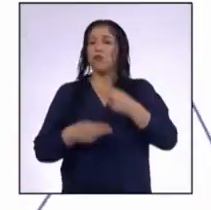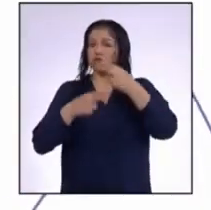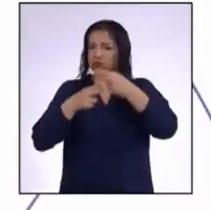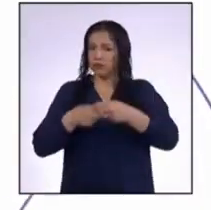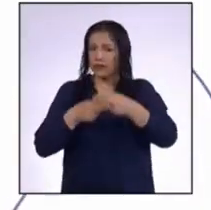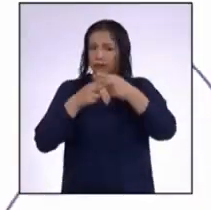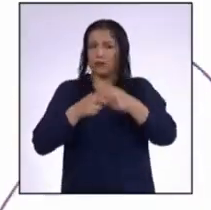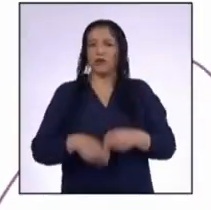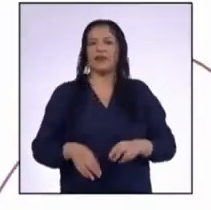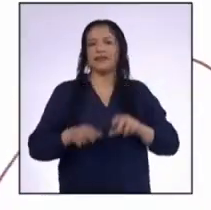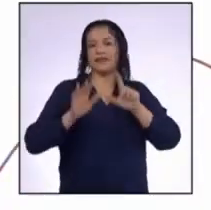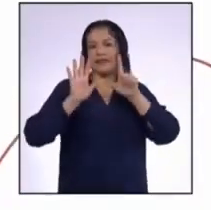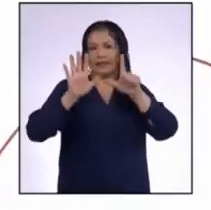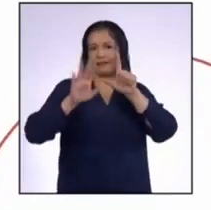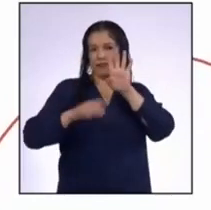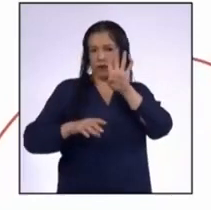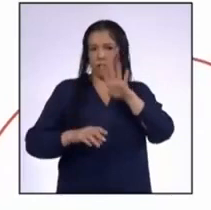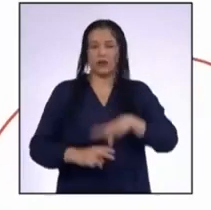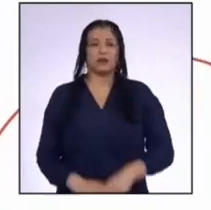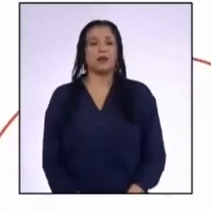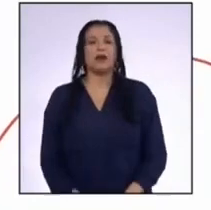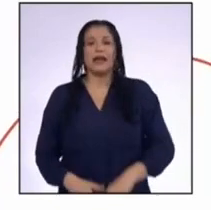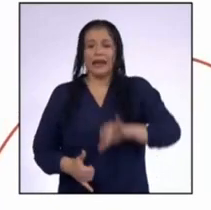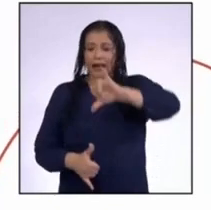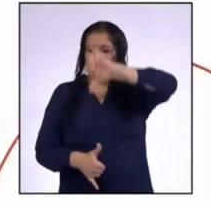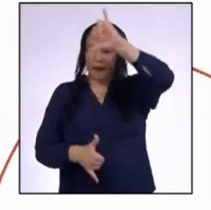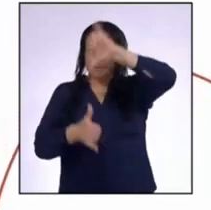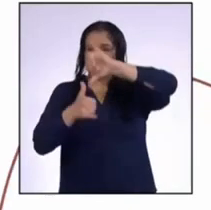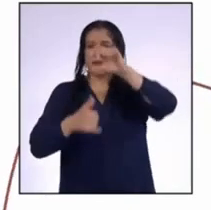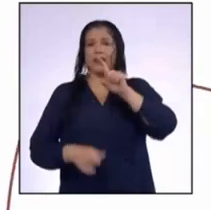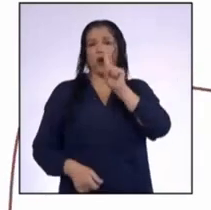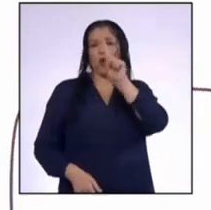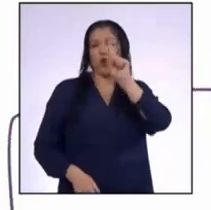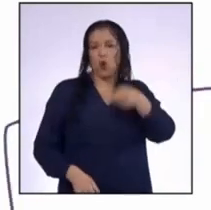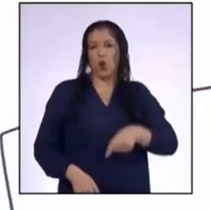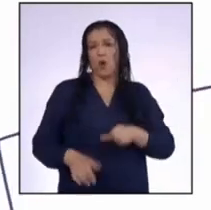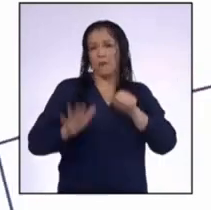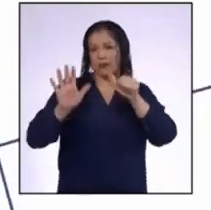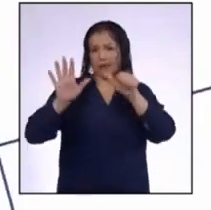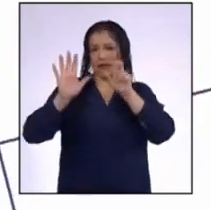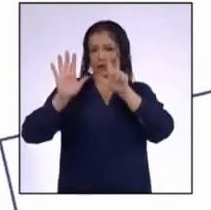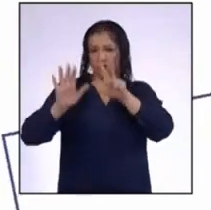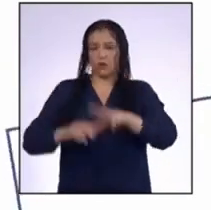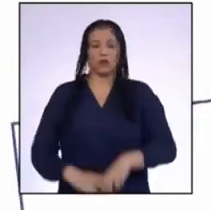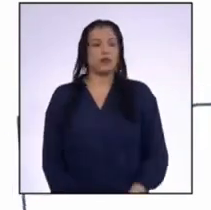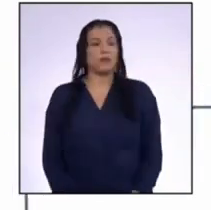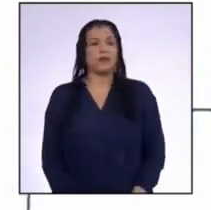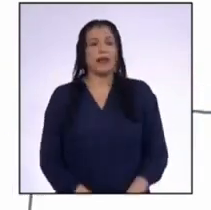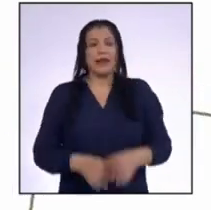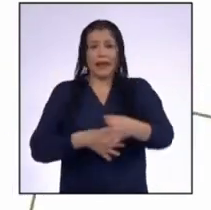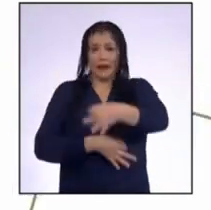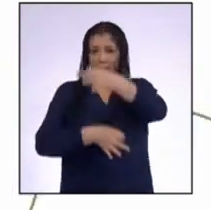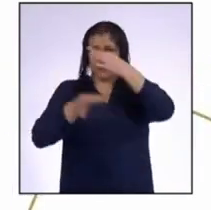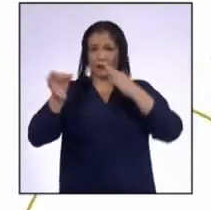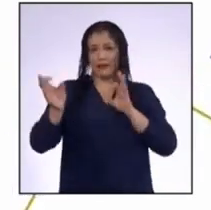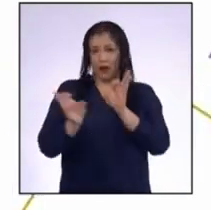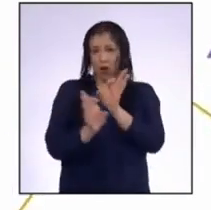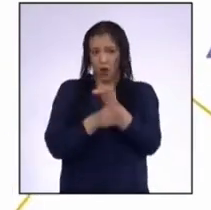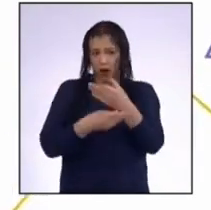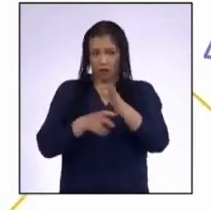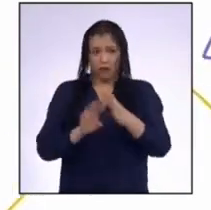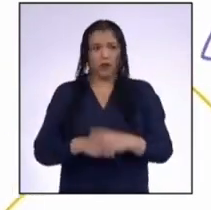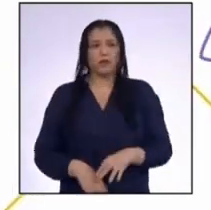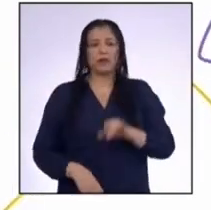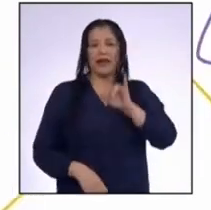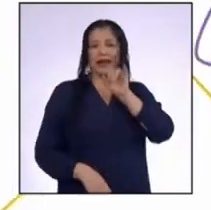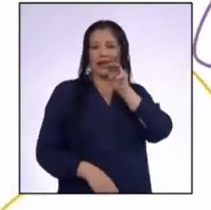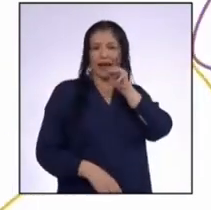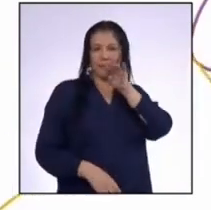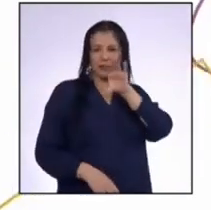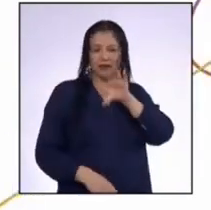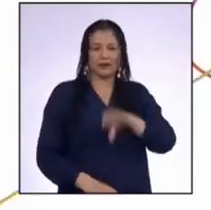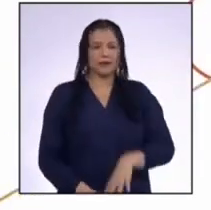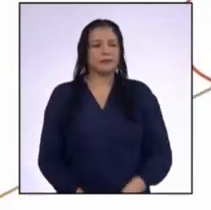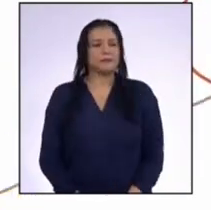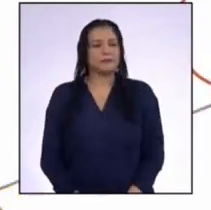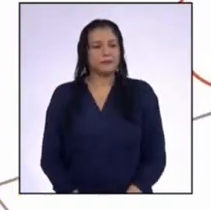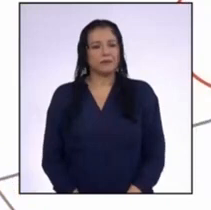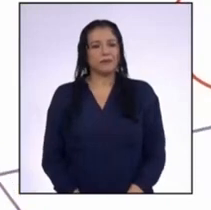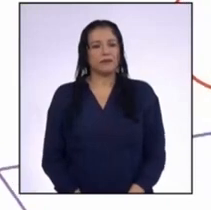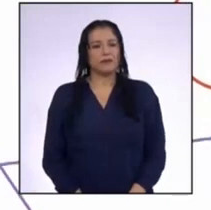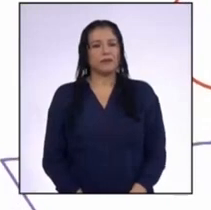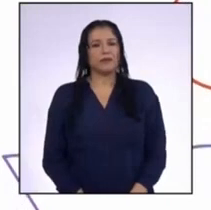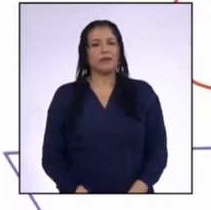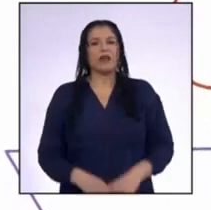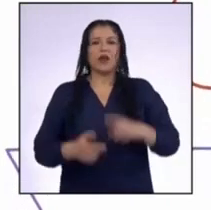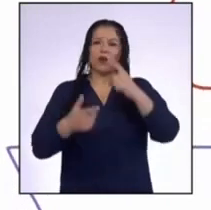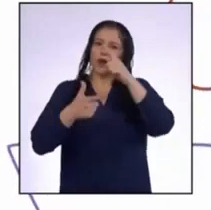corporal de 74 kilogramos y mide 1,68 centímetros. Reemplacé los datos en la fórmula del IMC.